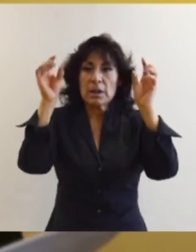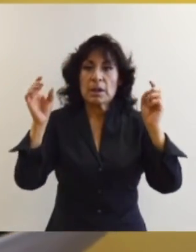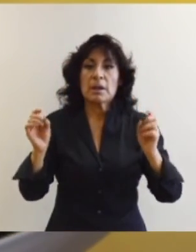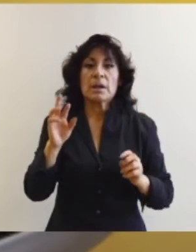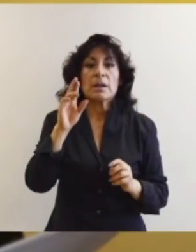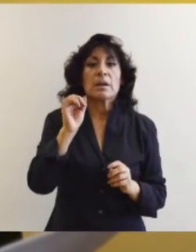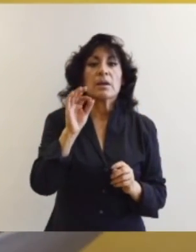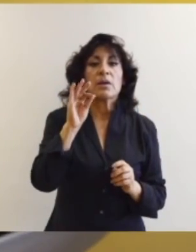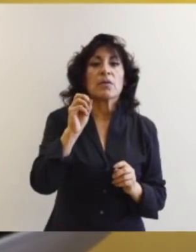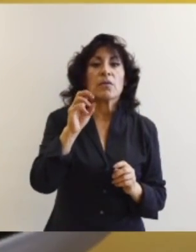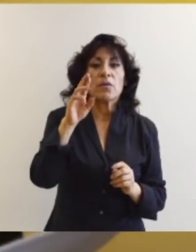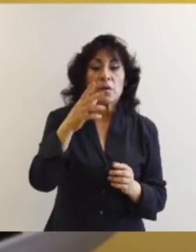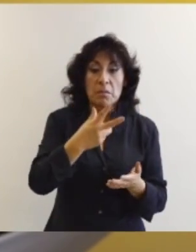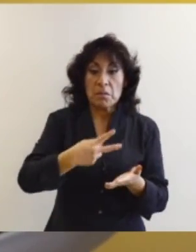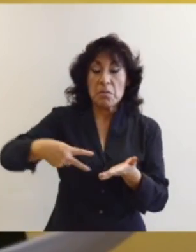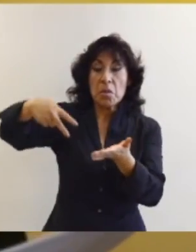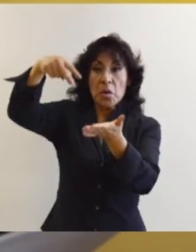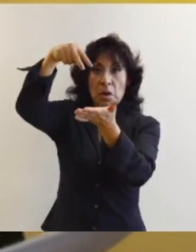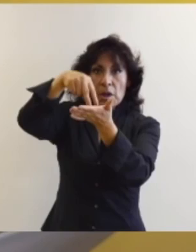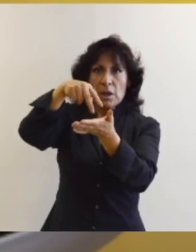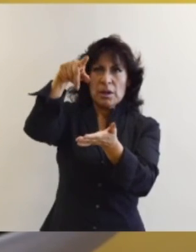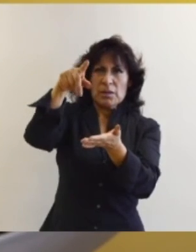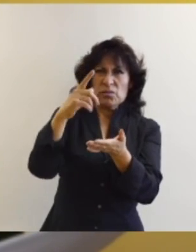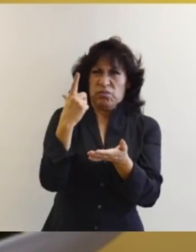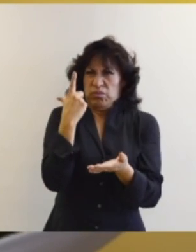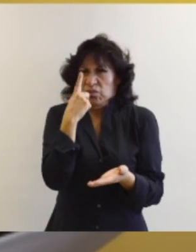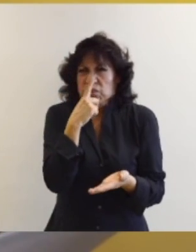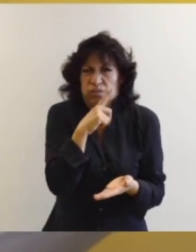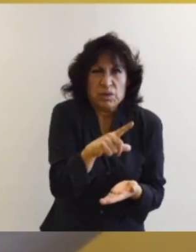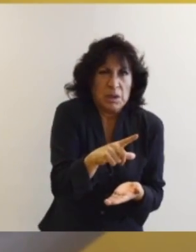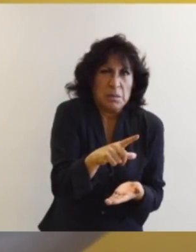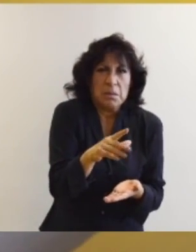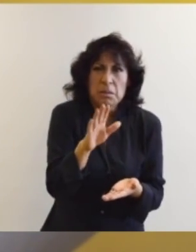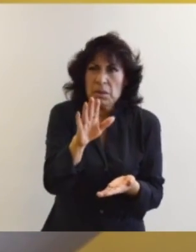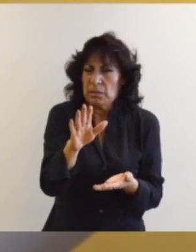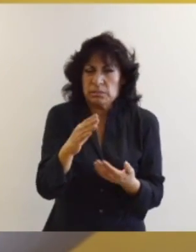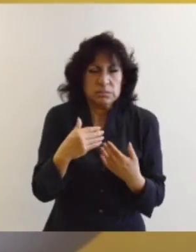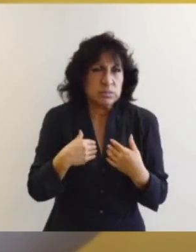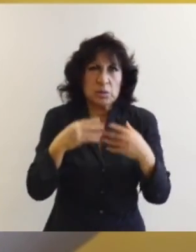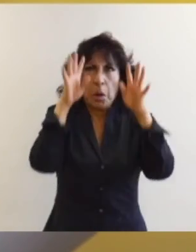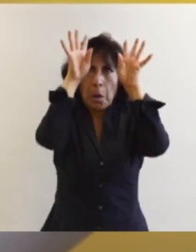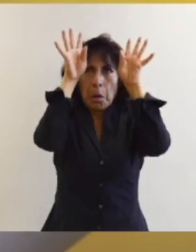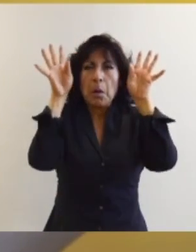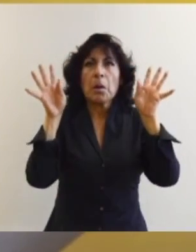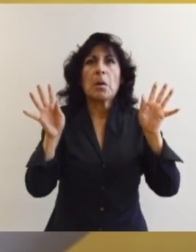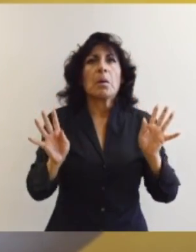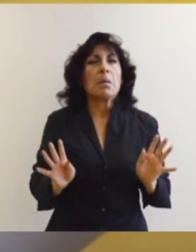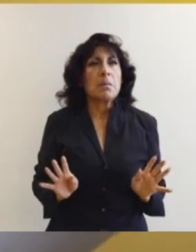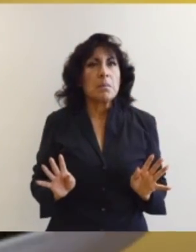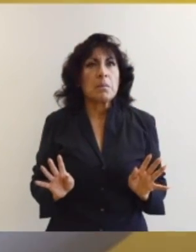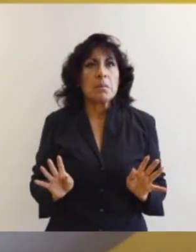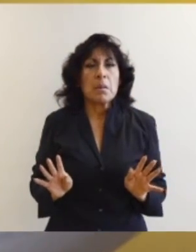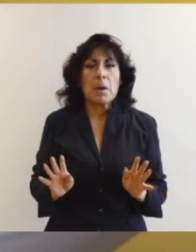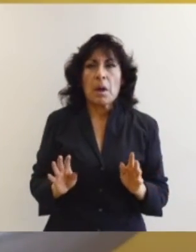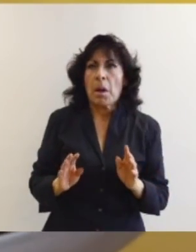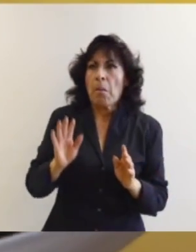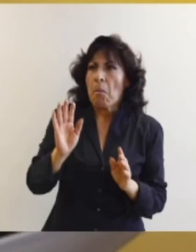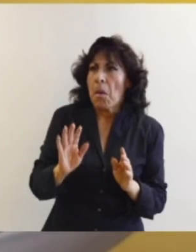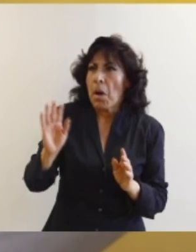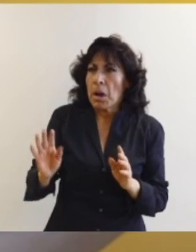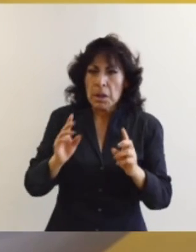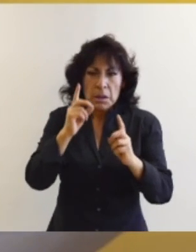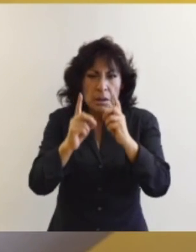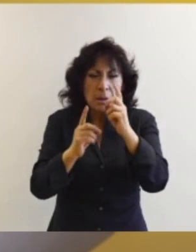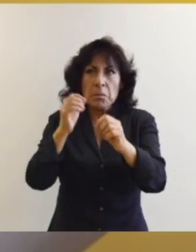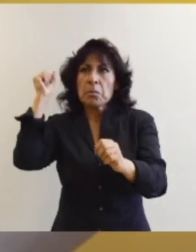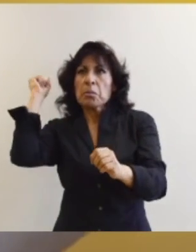una verdadera vergüenza, una figura de ópera o de ballet empenachada y en el acto de lanzar una